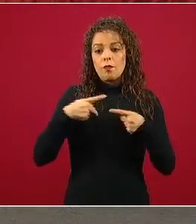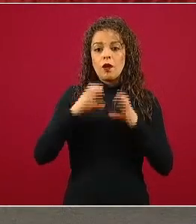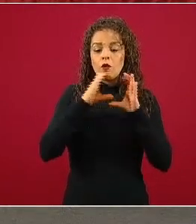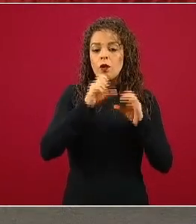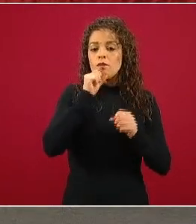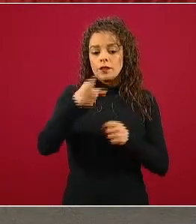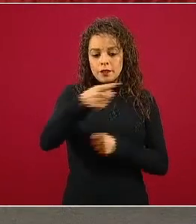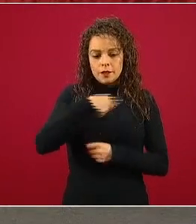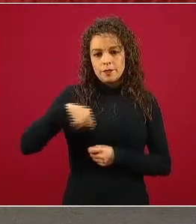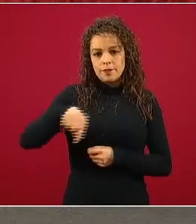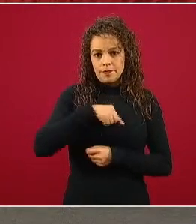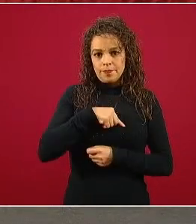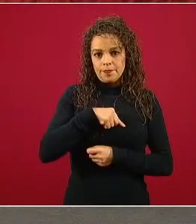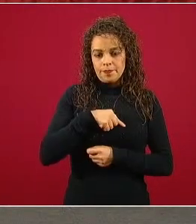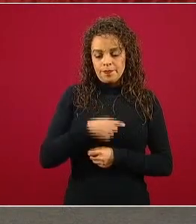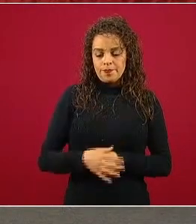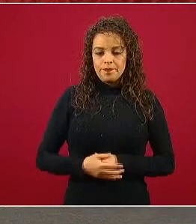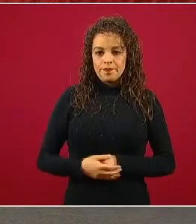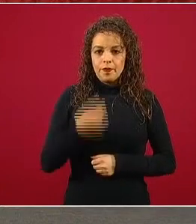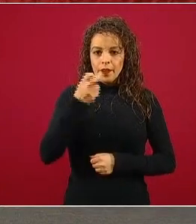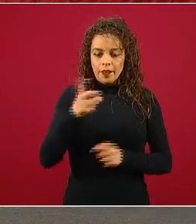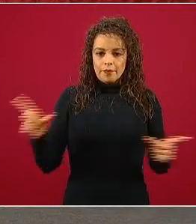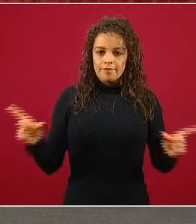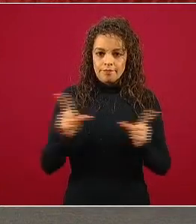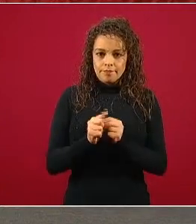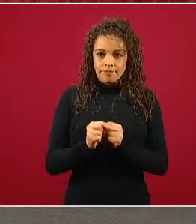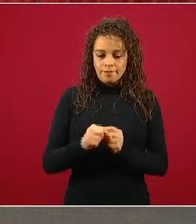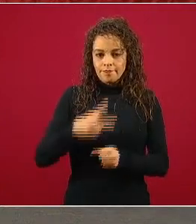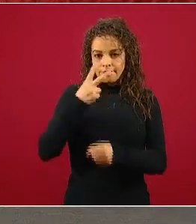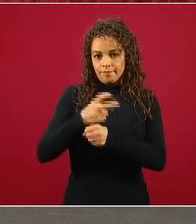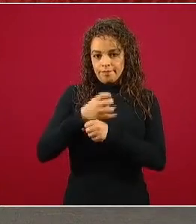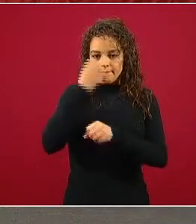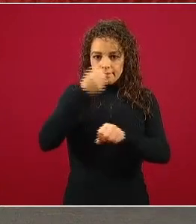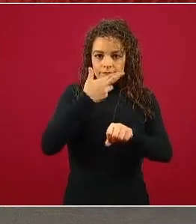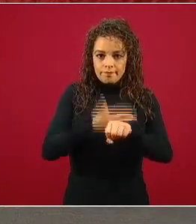¿Es cuánto, subsecretario? Muchísimas gracias.